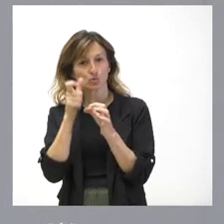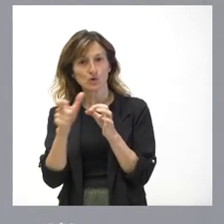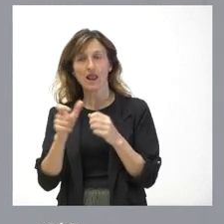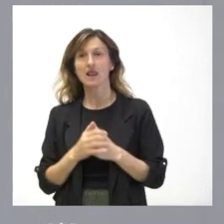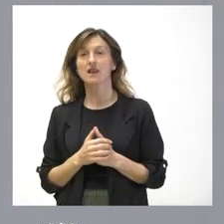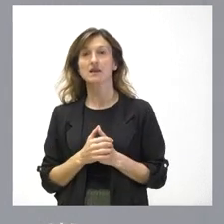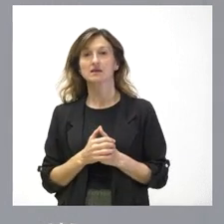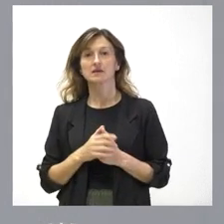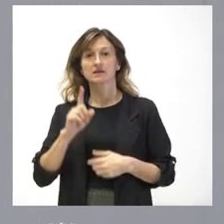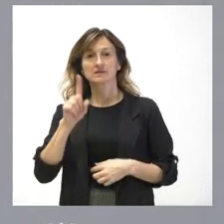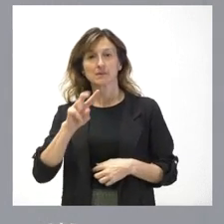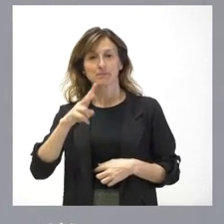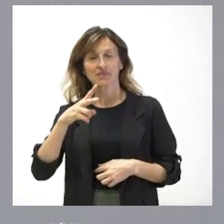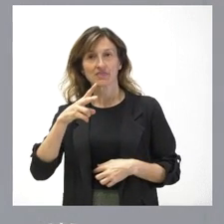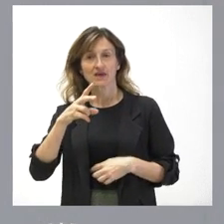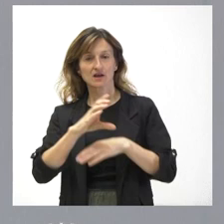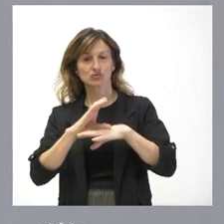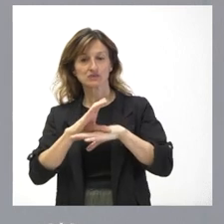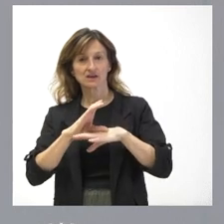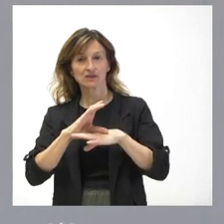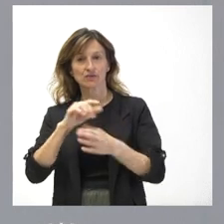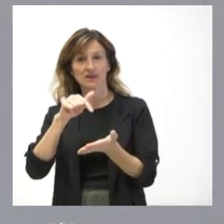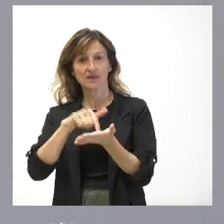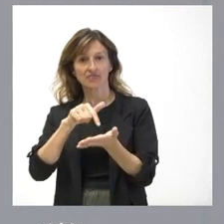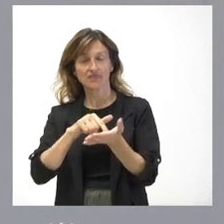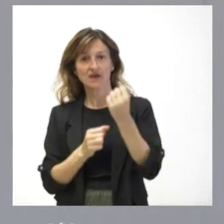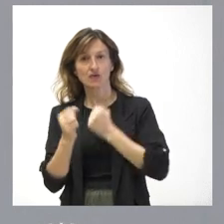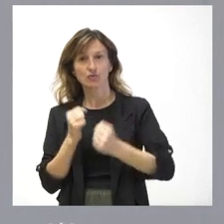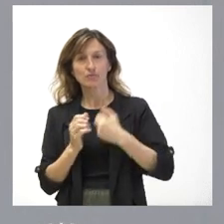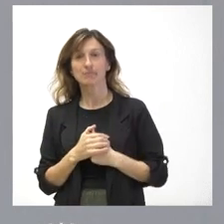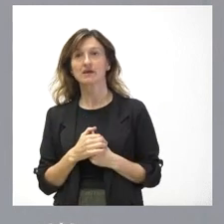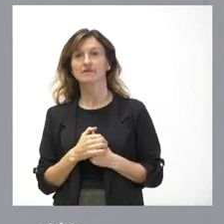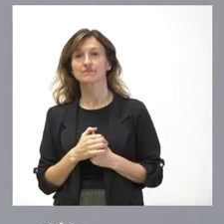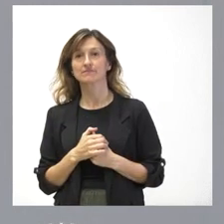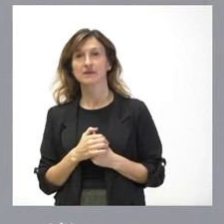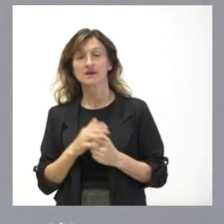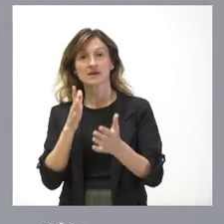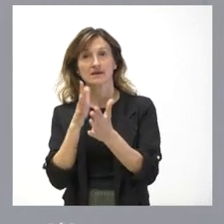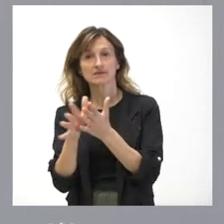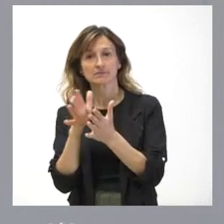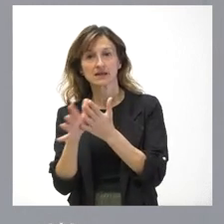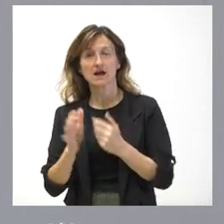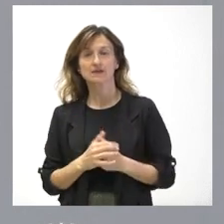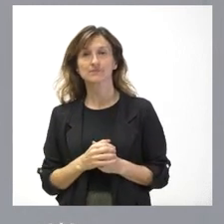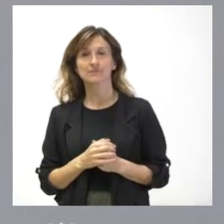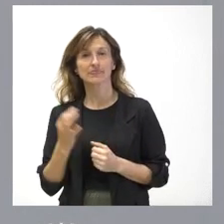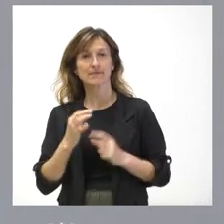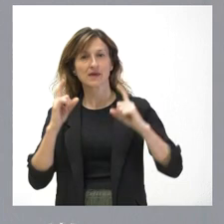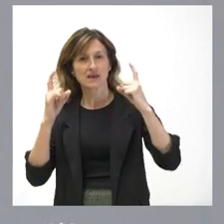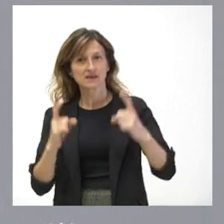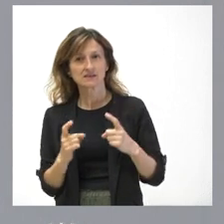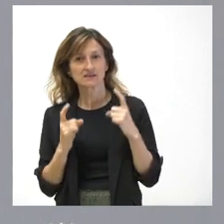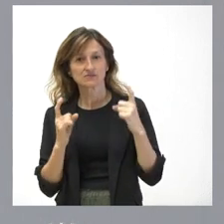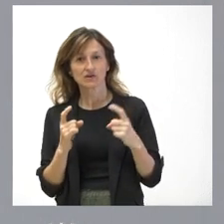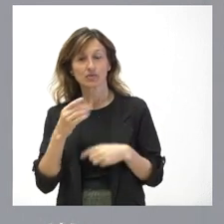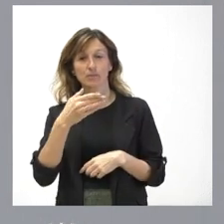el viceconsejero de economía y Hacienda para manifestarles claramente que lo que haya que hacer ahora es el esfuerzo para que